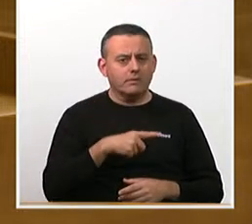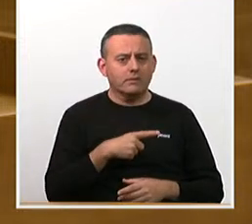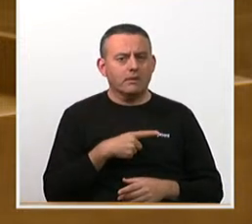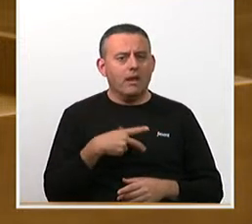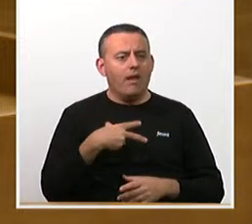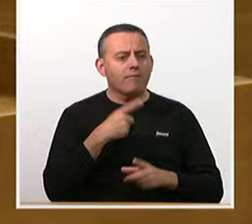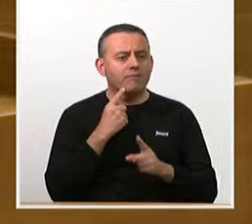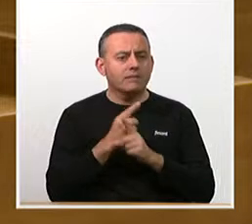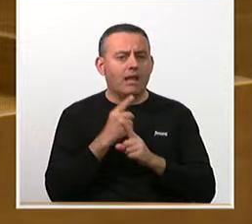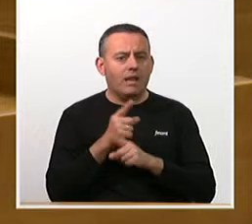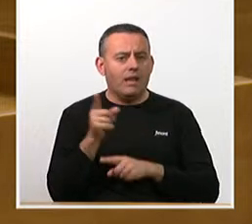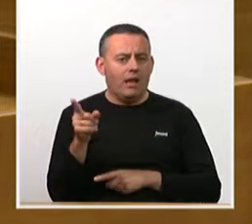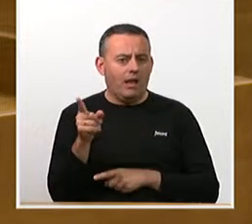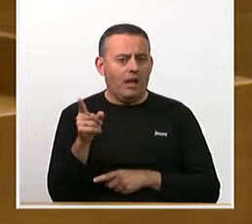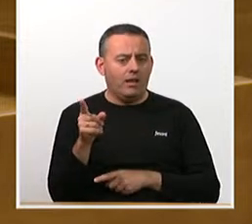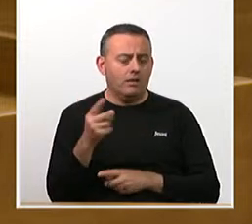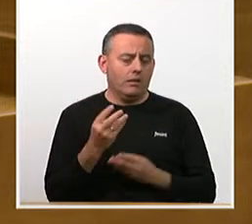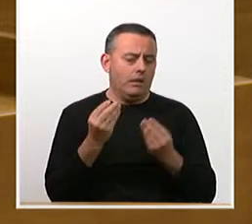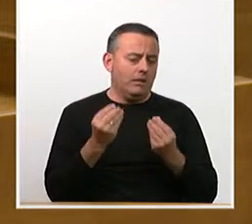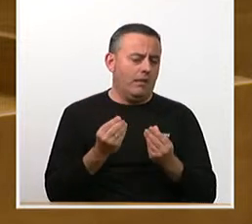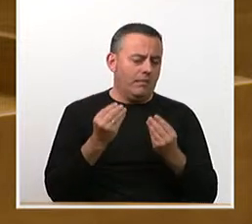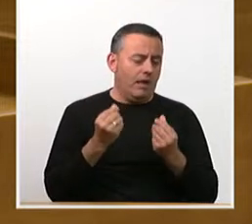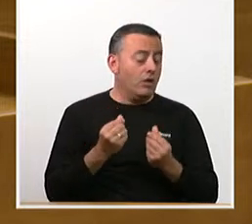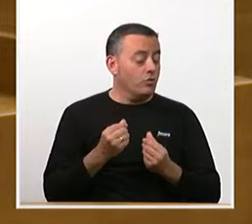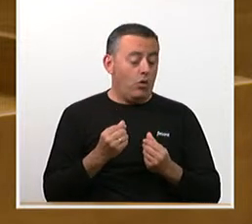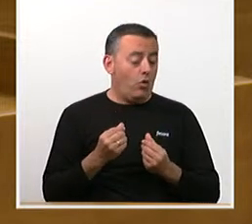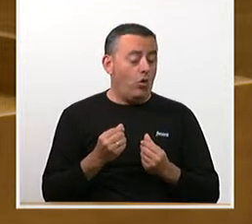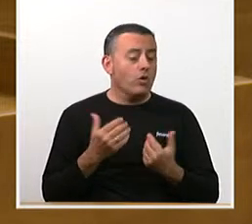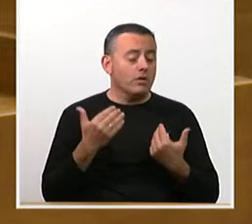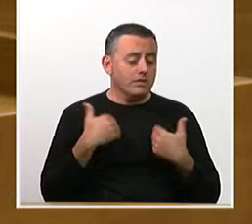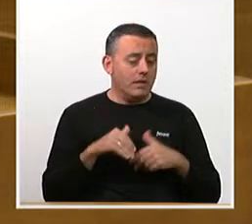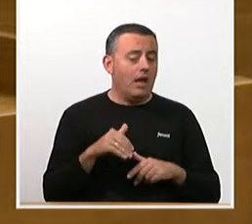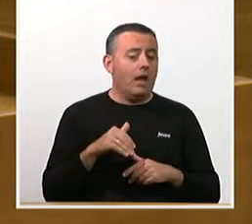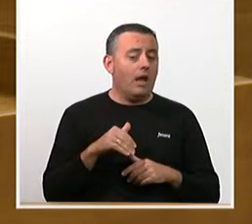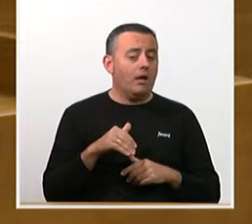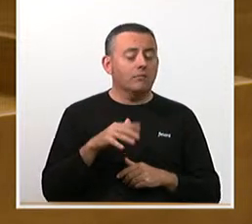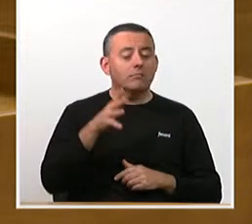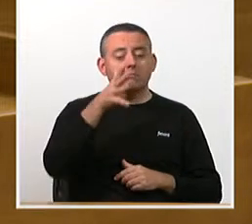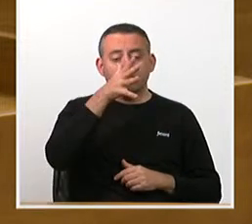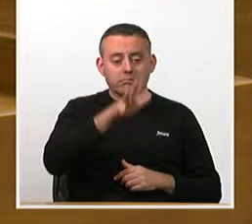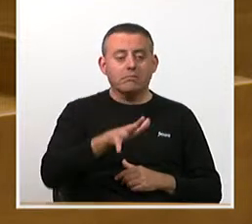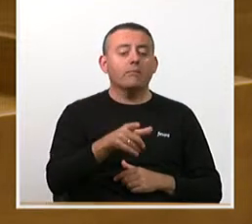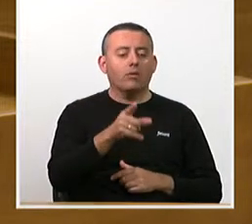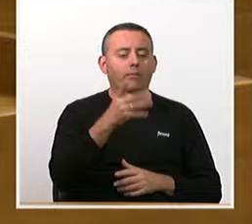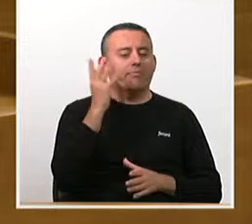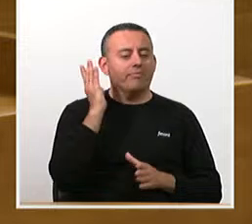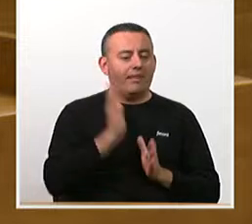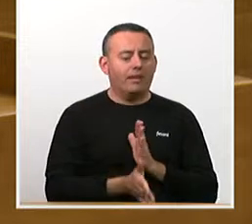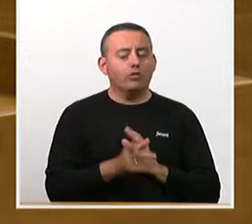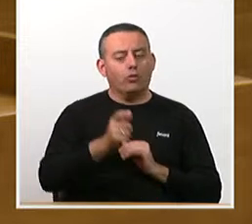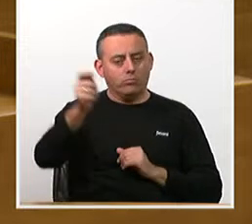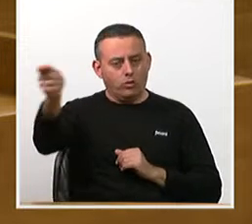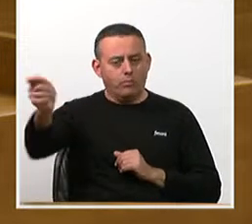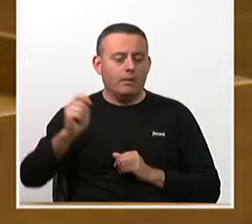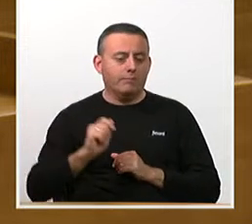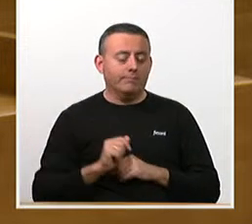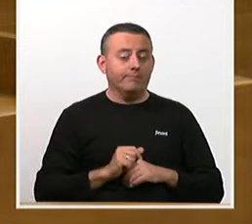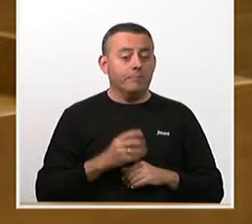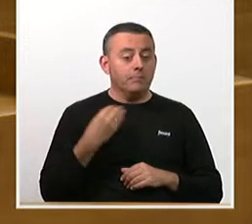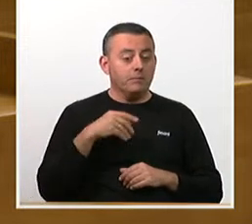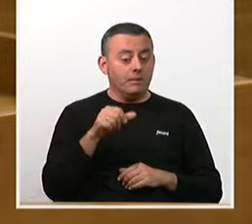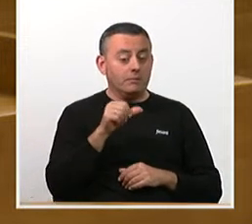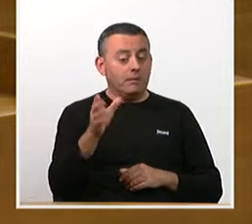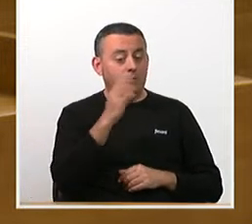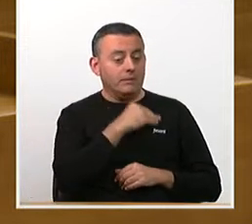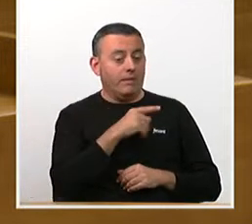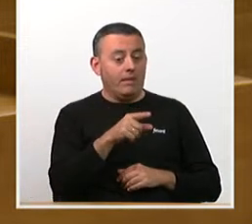penis seen del y no de del de la que H sem pasada